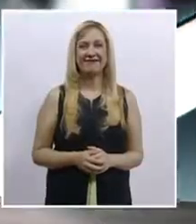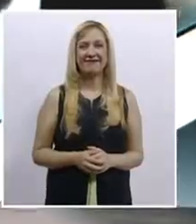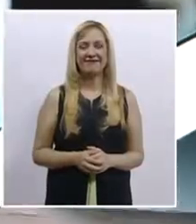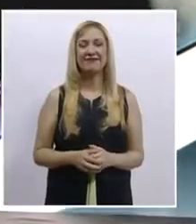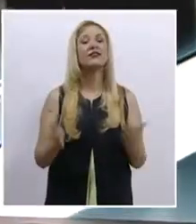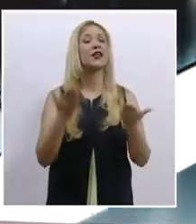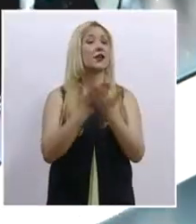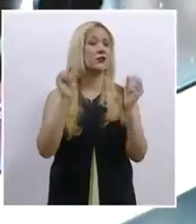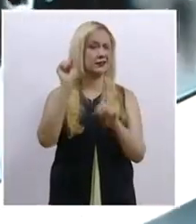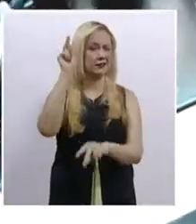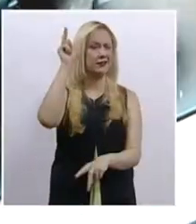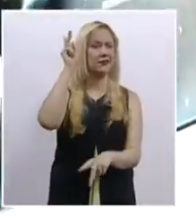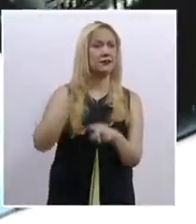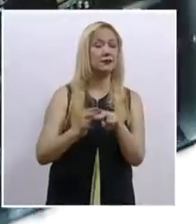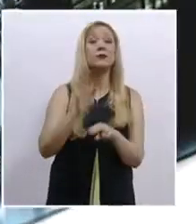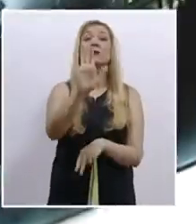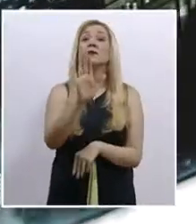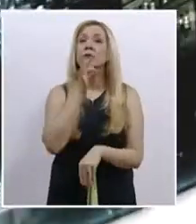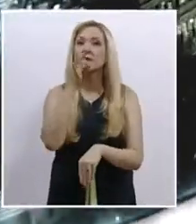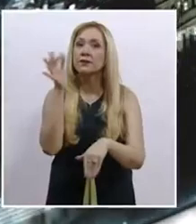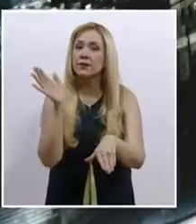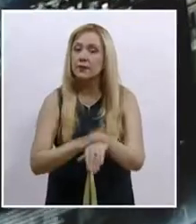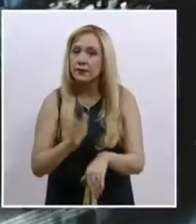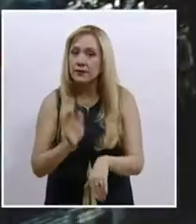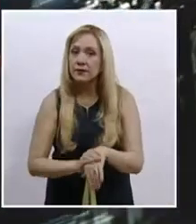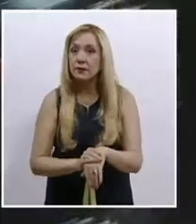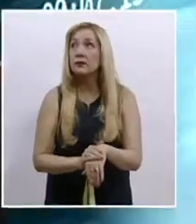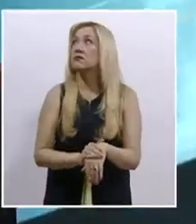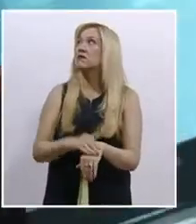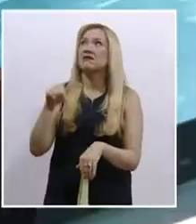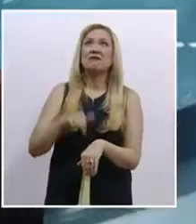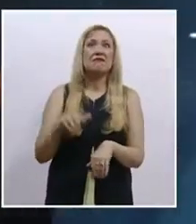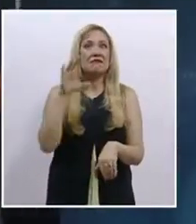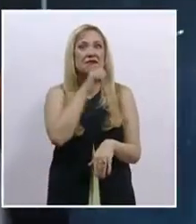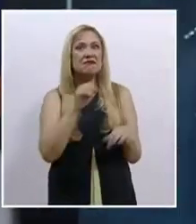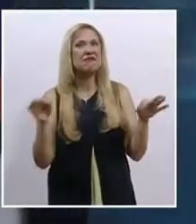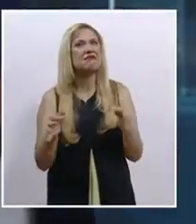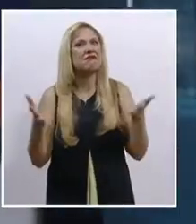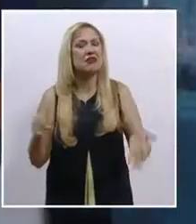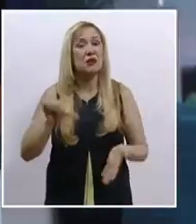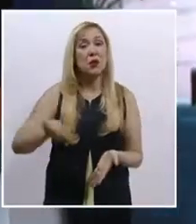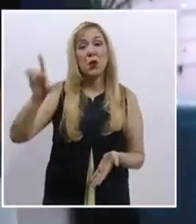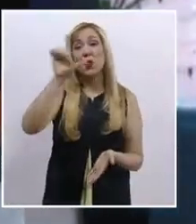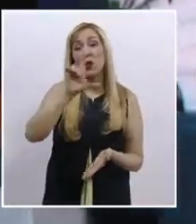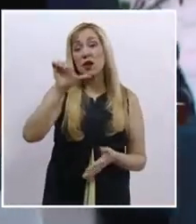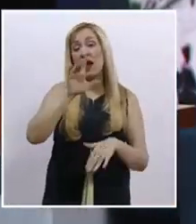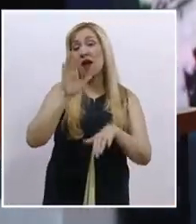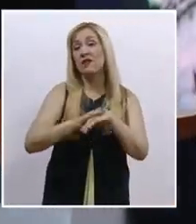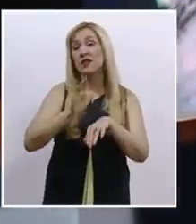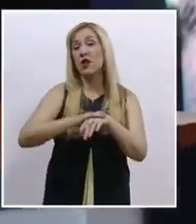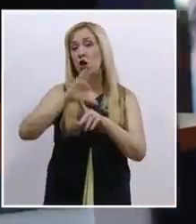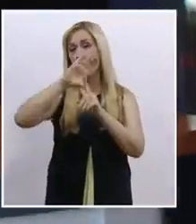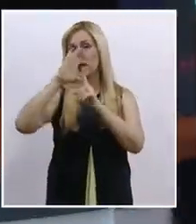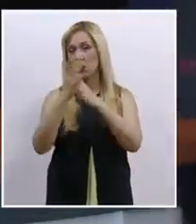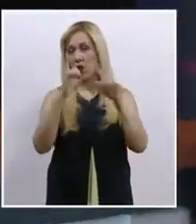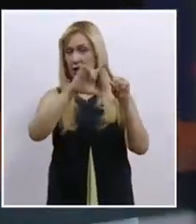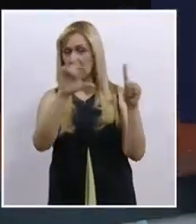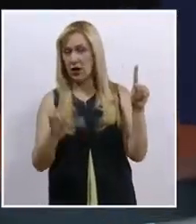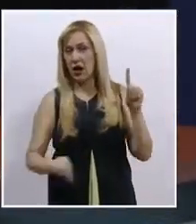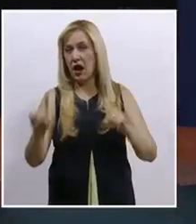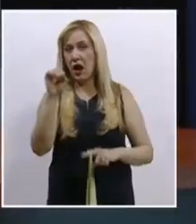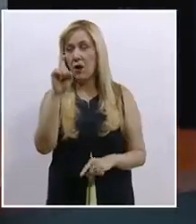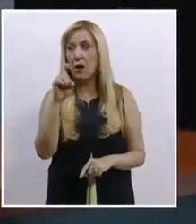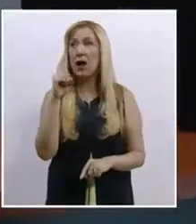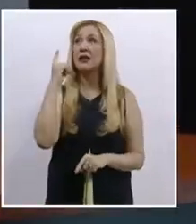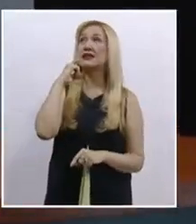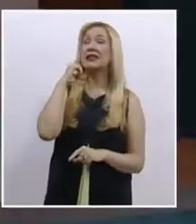Es momento de hacer una pausa, pero antes les compartimos las condiciones del clima para este lunes, porque la Conagua anunció que debido a la